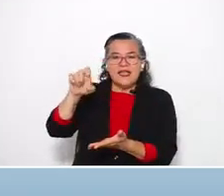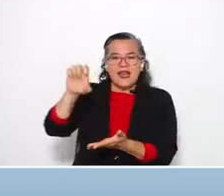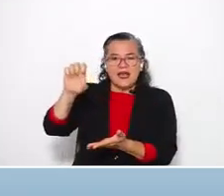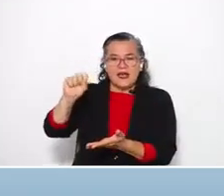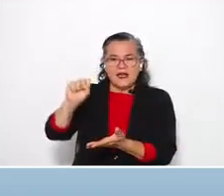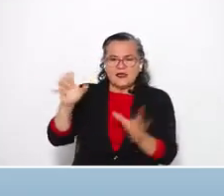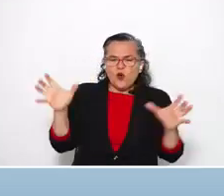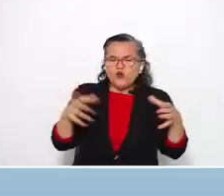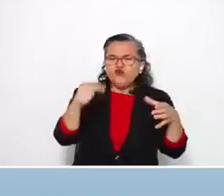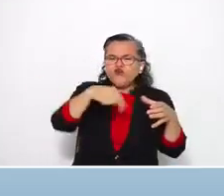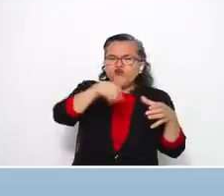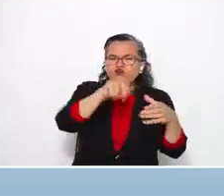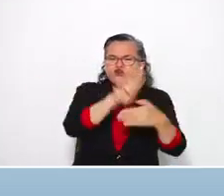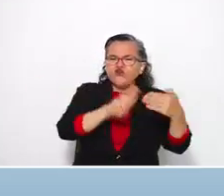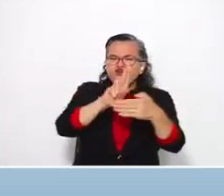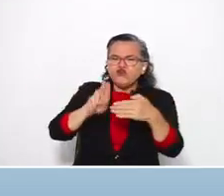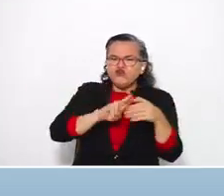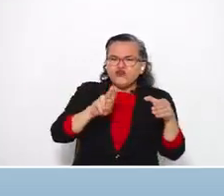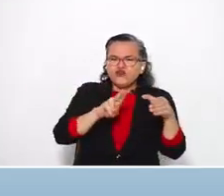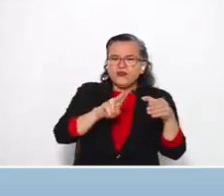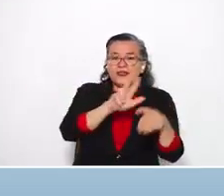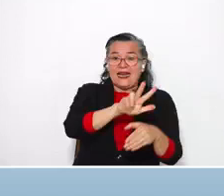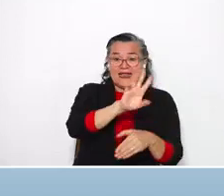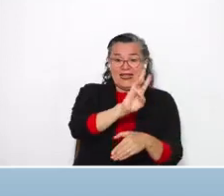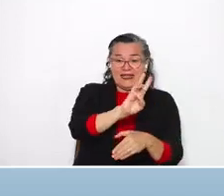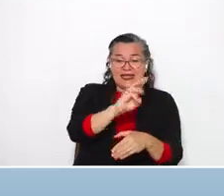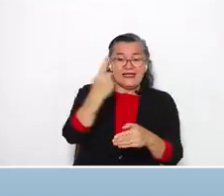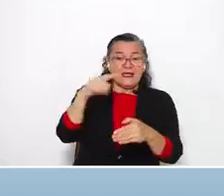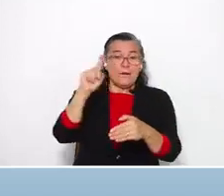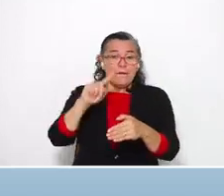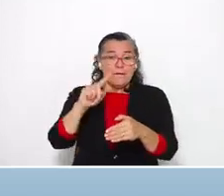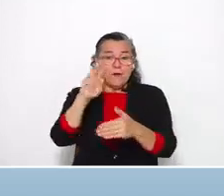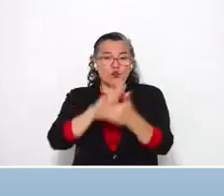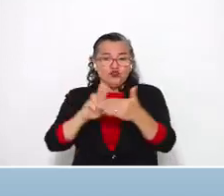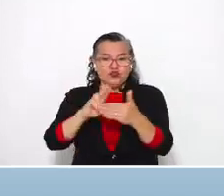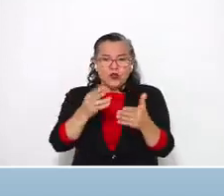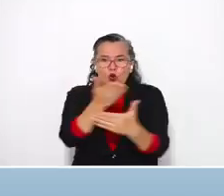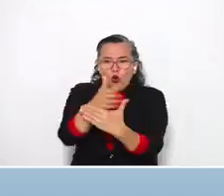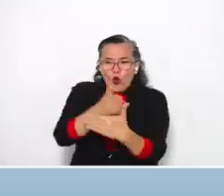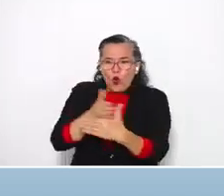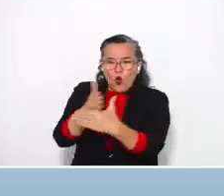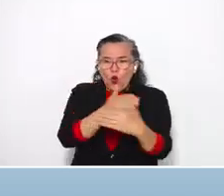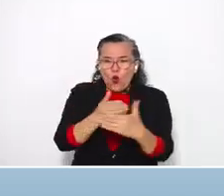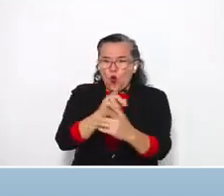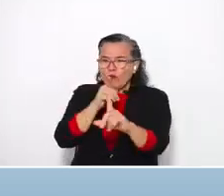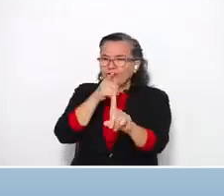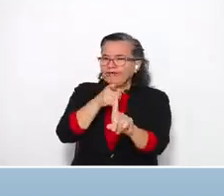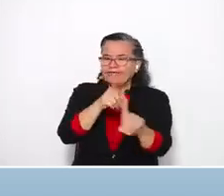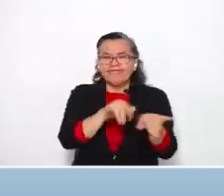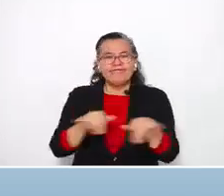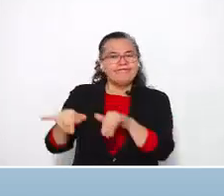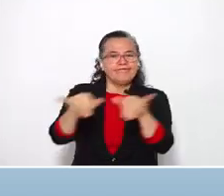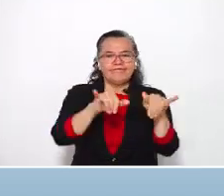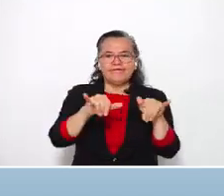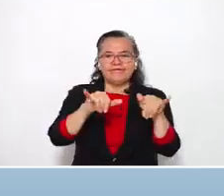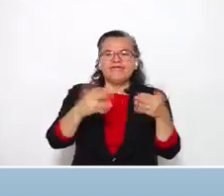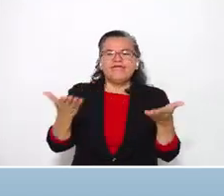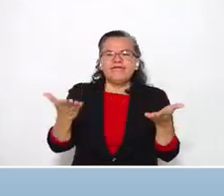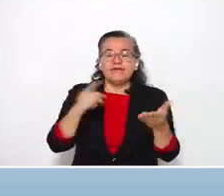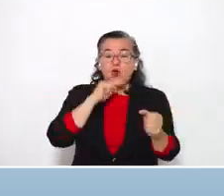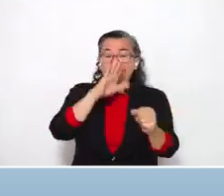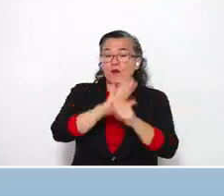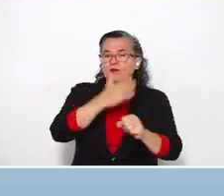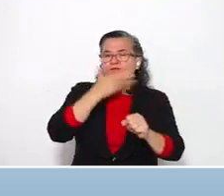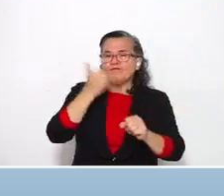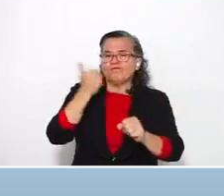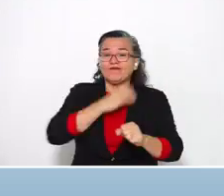36 universidades y parauniversidades costarricenses que comparten un mismo propósito: el mejoramiento y compromiso con la calidad